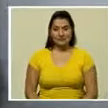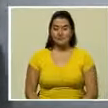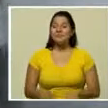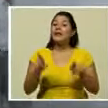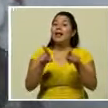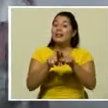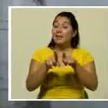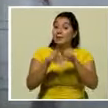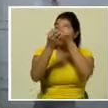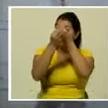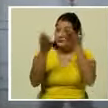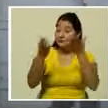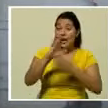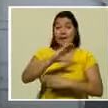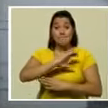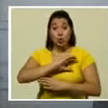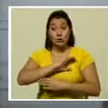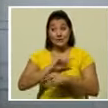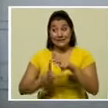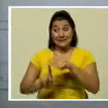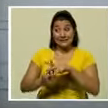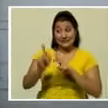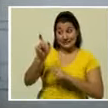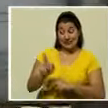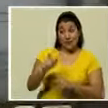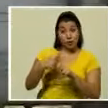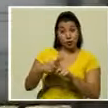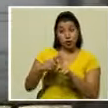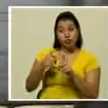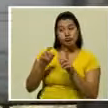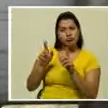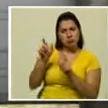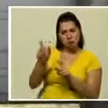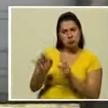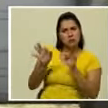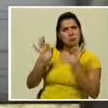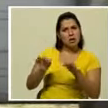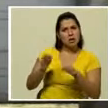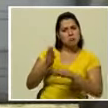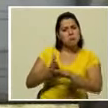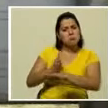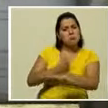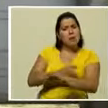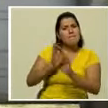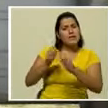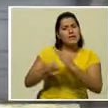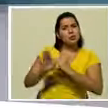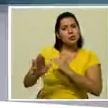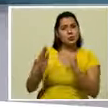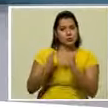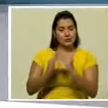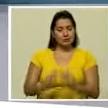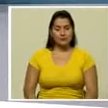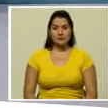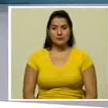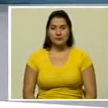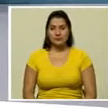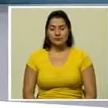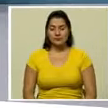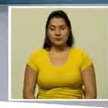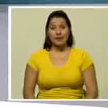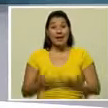Además, informaron que el policía que dio positivo está estable y que se recupera satisfactoriamente en su vivienda. Y